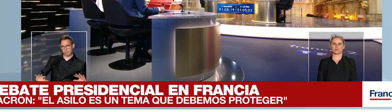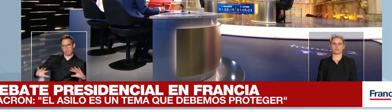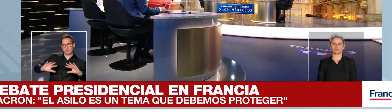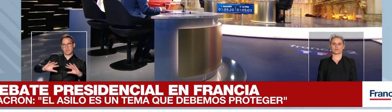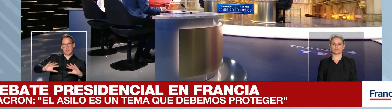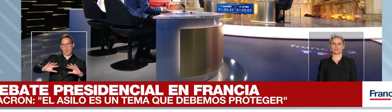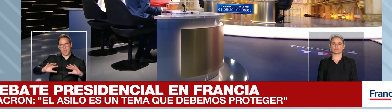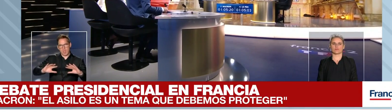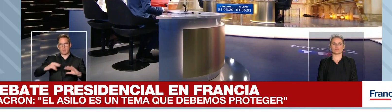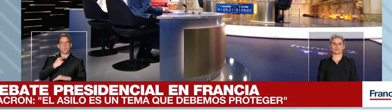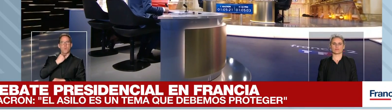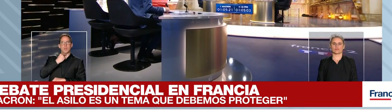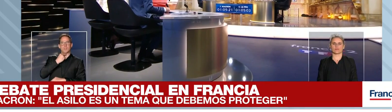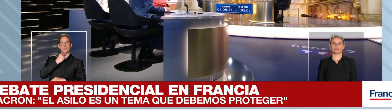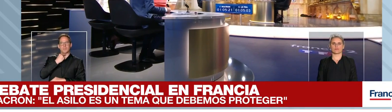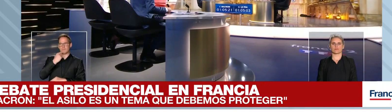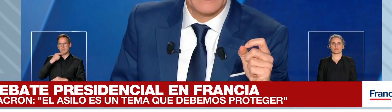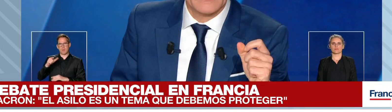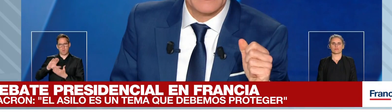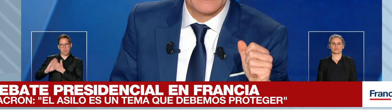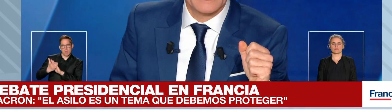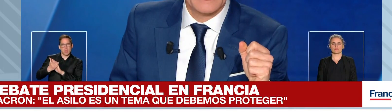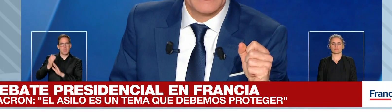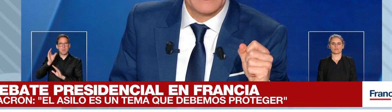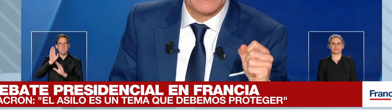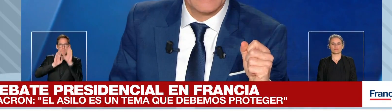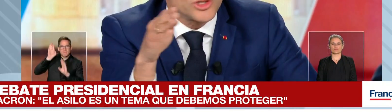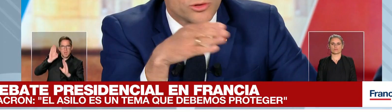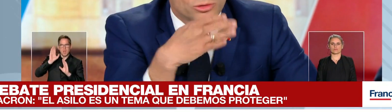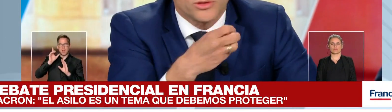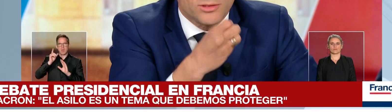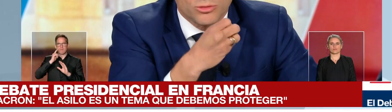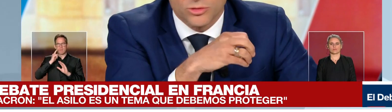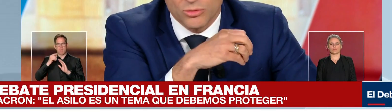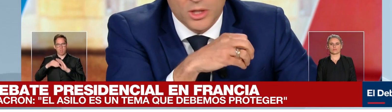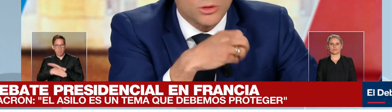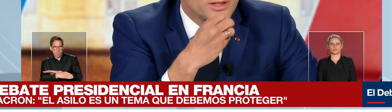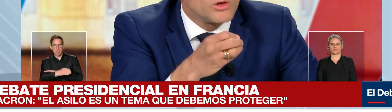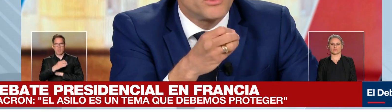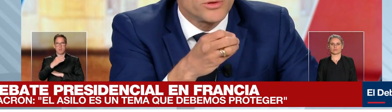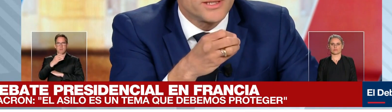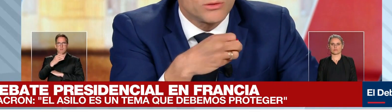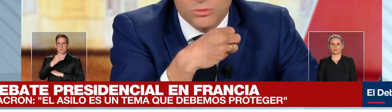oriental, que estas redes, estas mafias que utilizan la miseria, son personas que